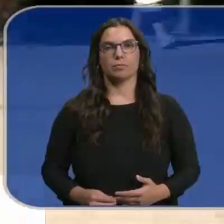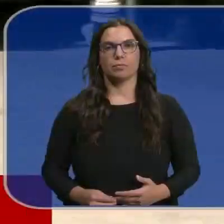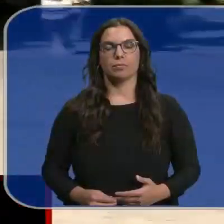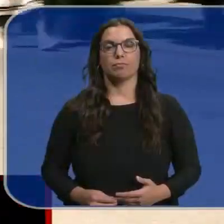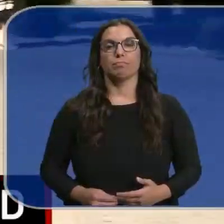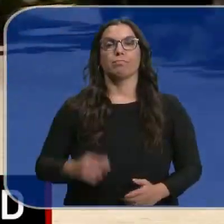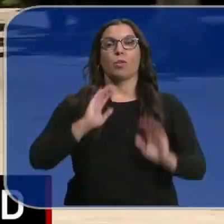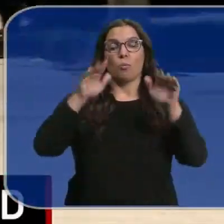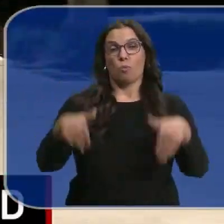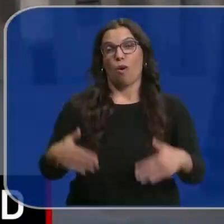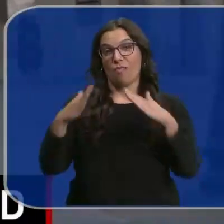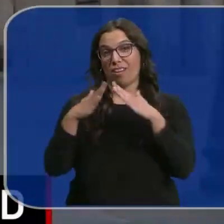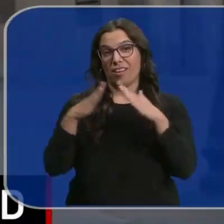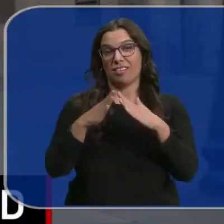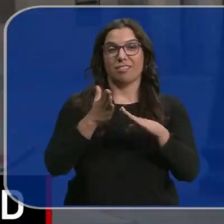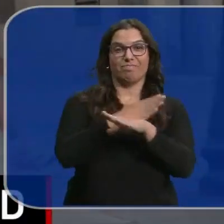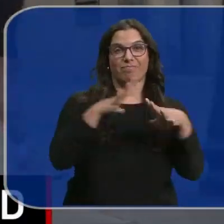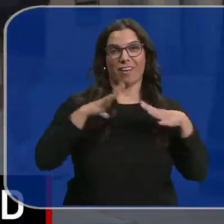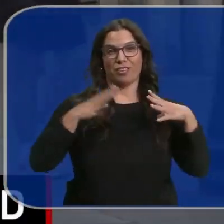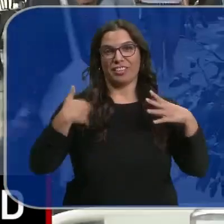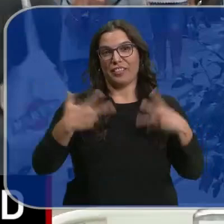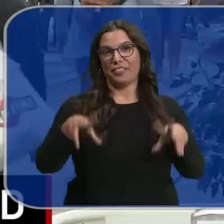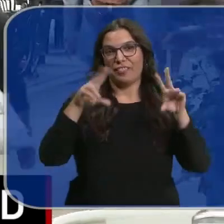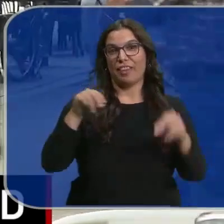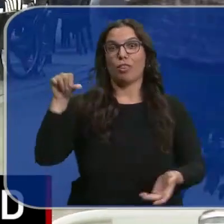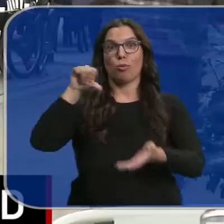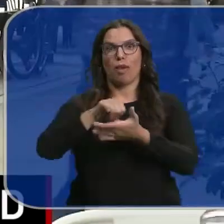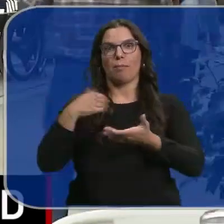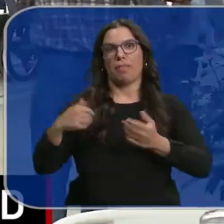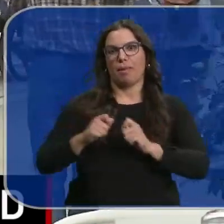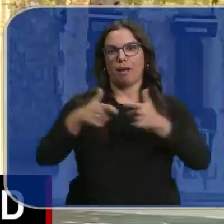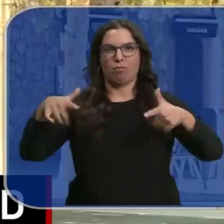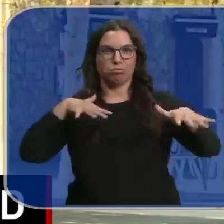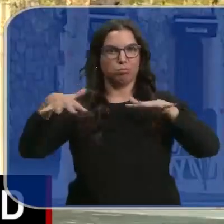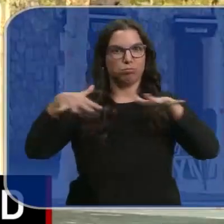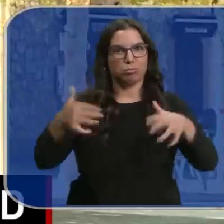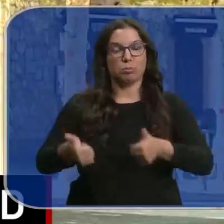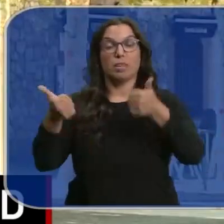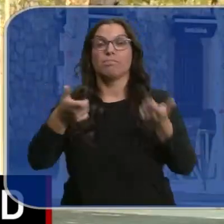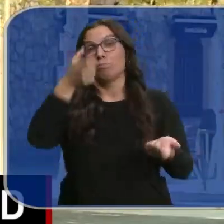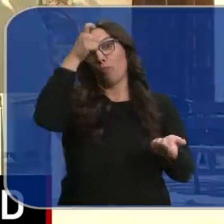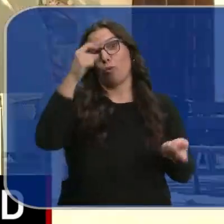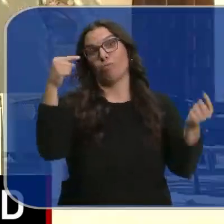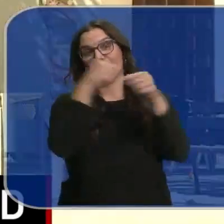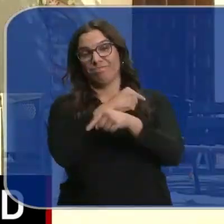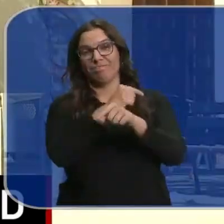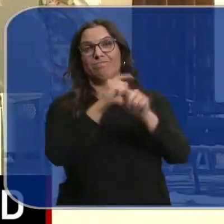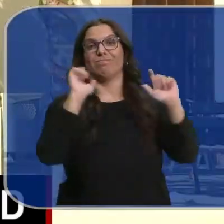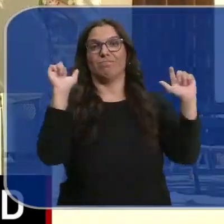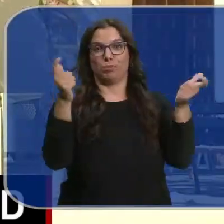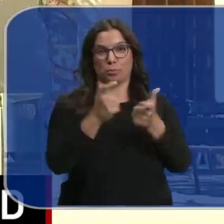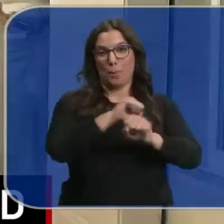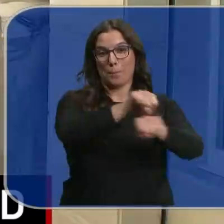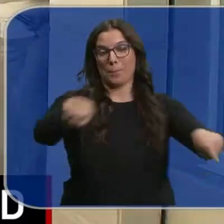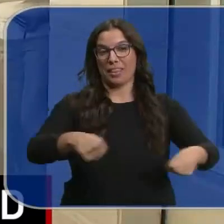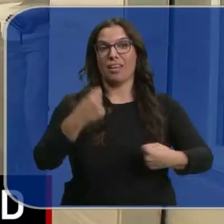¡Vuelven a casa después de las vacaciones! Las ciudades recuperan su actividad, mientras los pueblos se vacían. Algunos